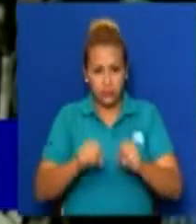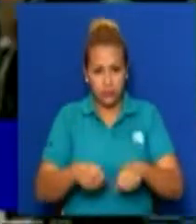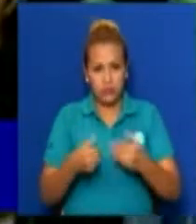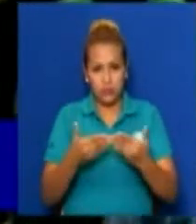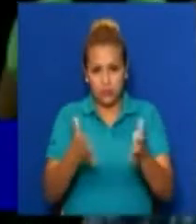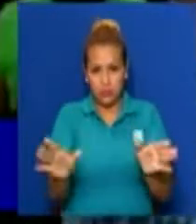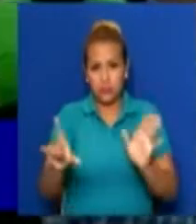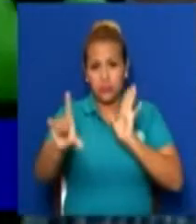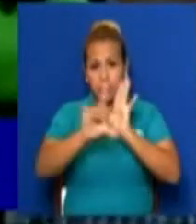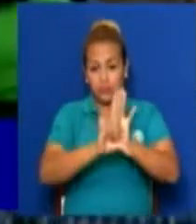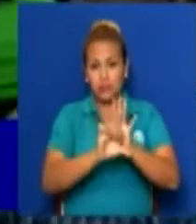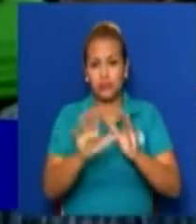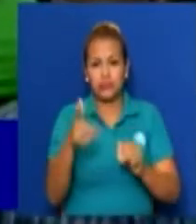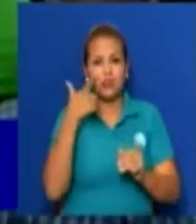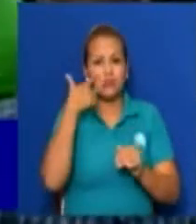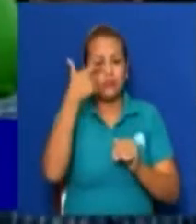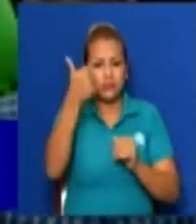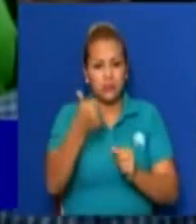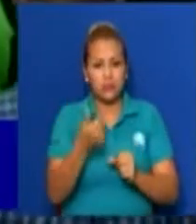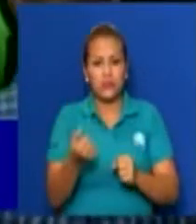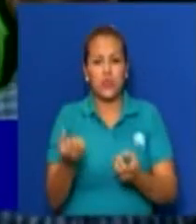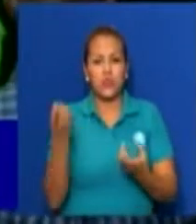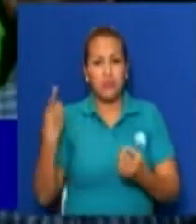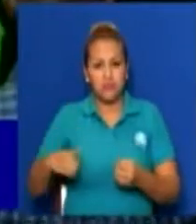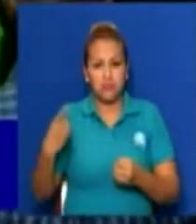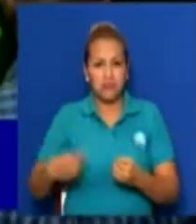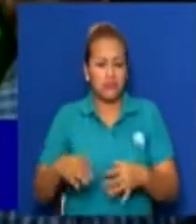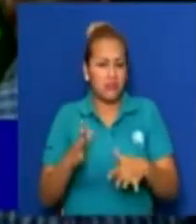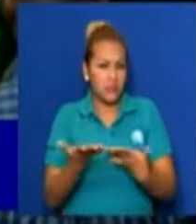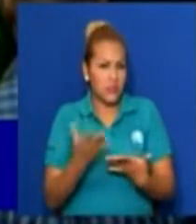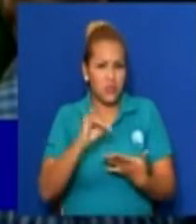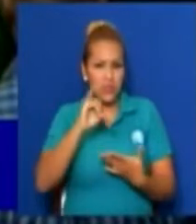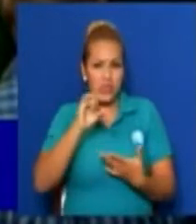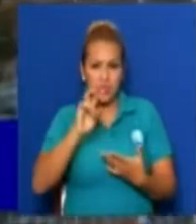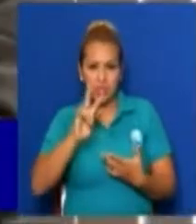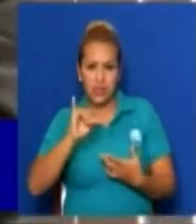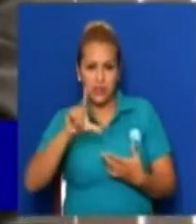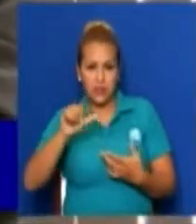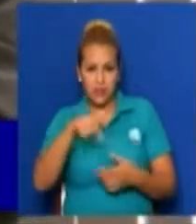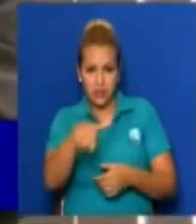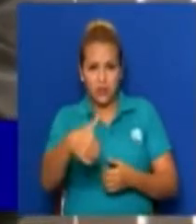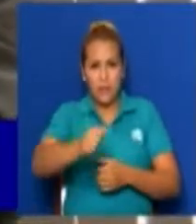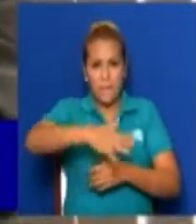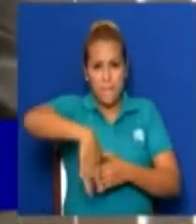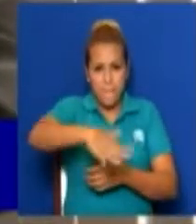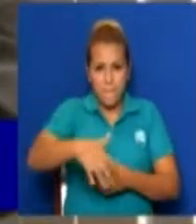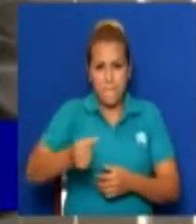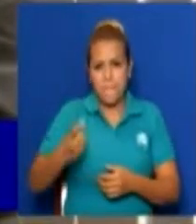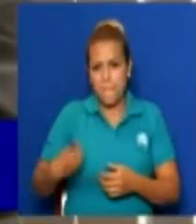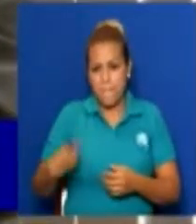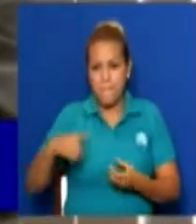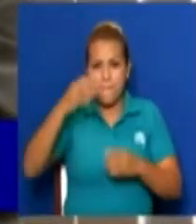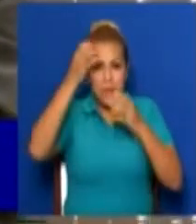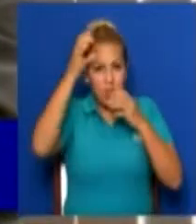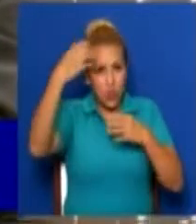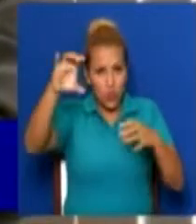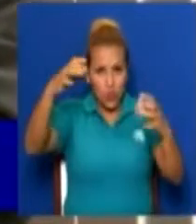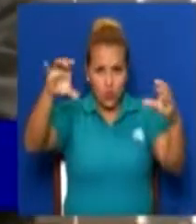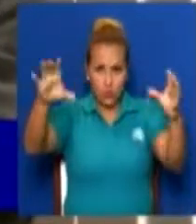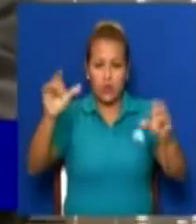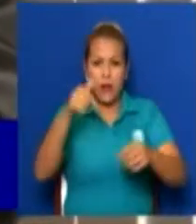ley reconoce derechos civiles, políticos, económicos, sociales y culturales para las